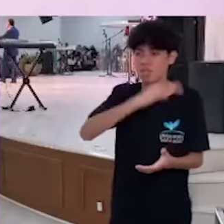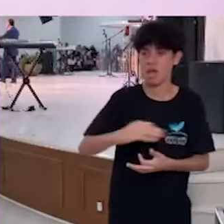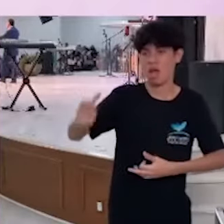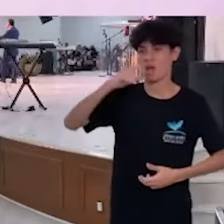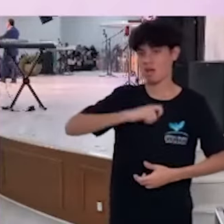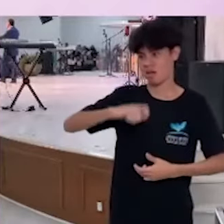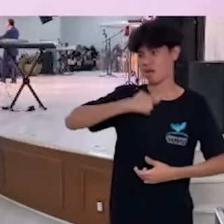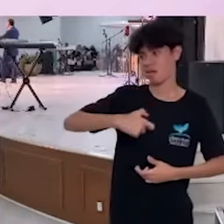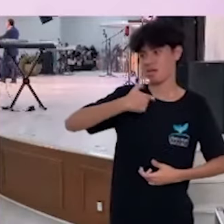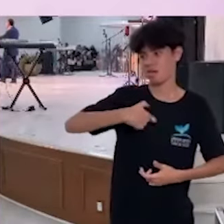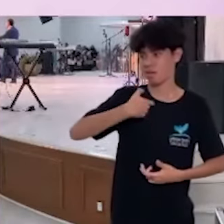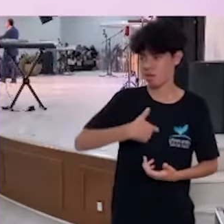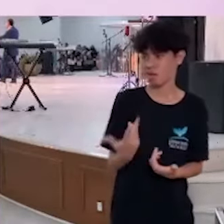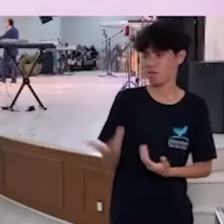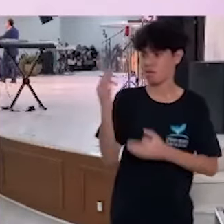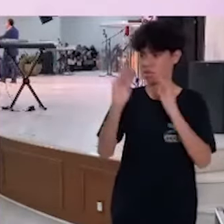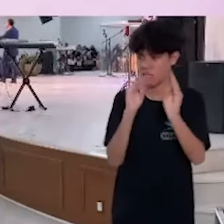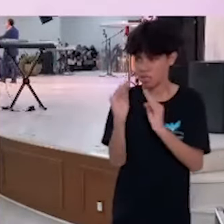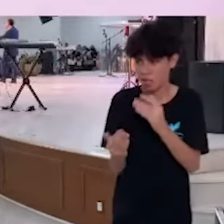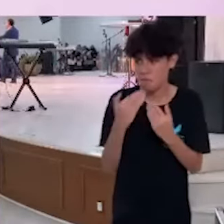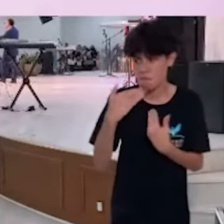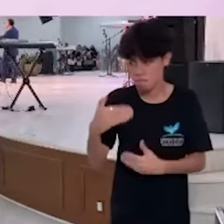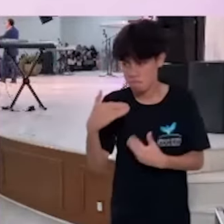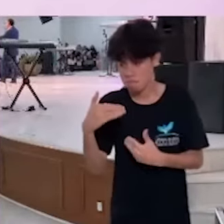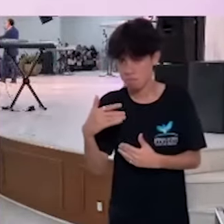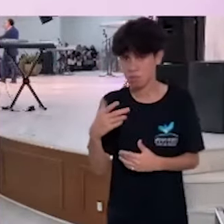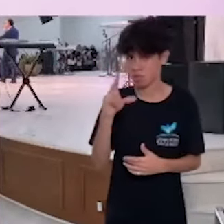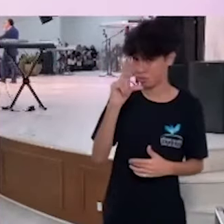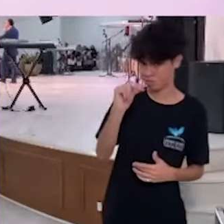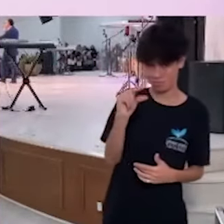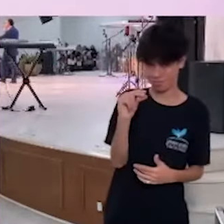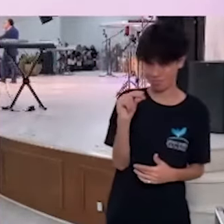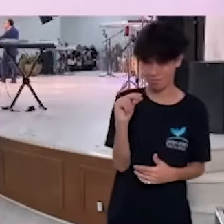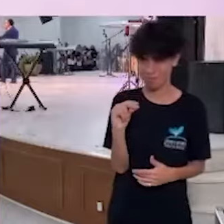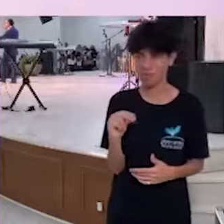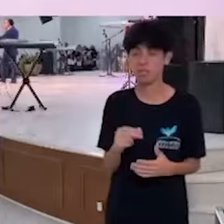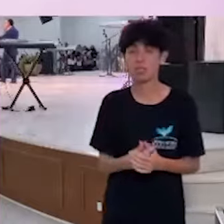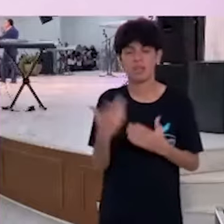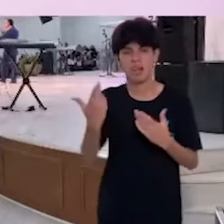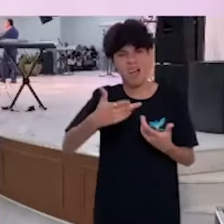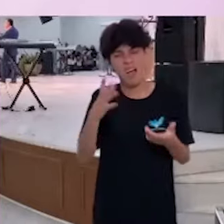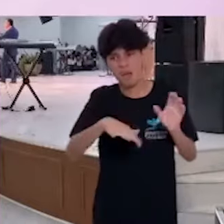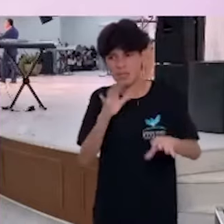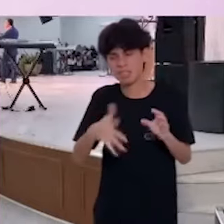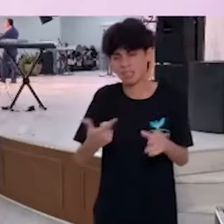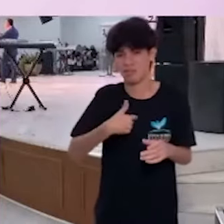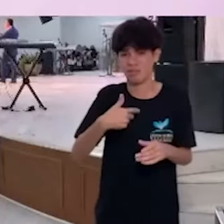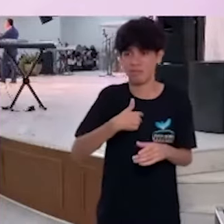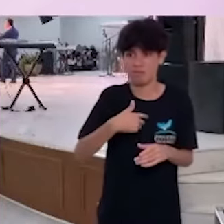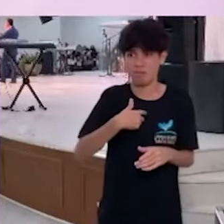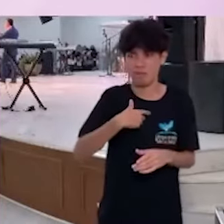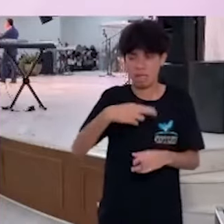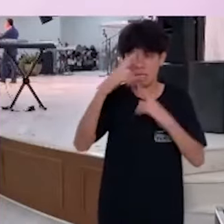burlón, ¿verdad? O irrespetuoso, sino que viene a mi memoria situaciones reales que suceden en la iglesia.